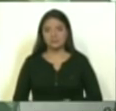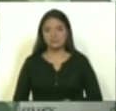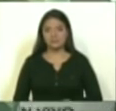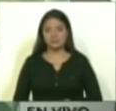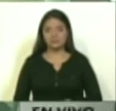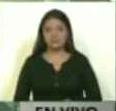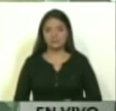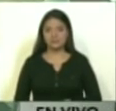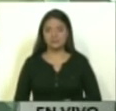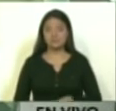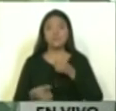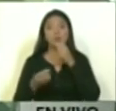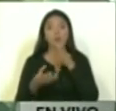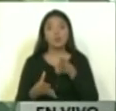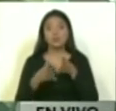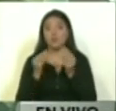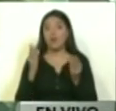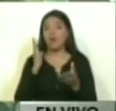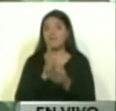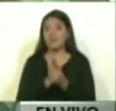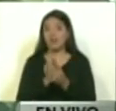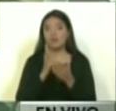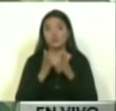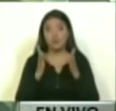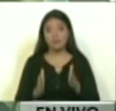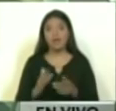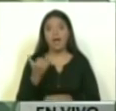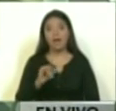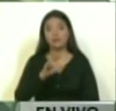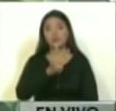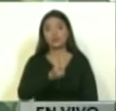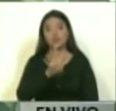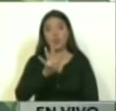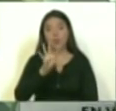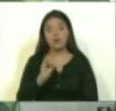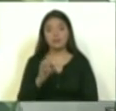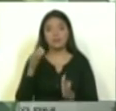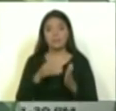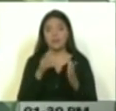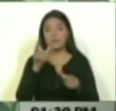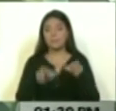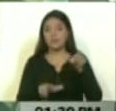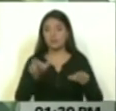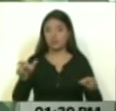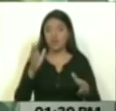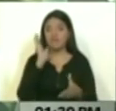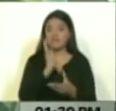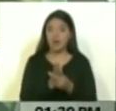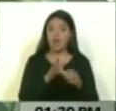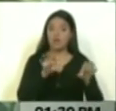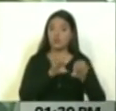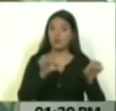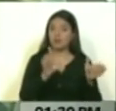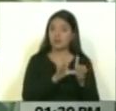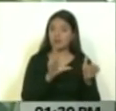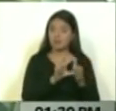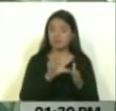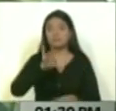Aumenté todas las becas estudiantiles. Tenemos 240 mil becados entre educación media y